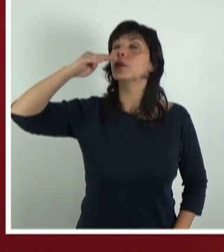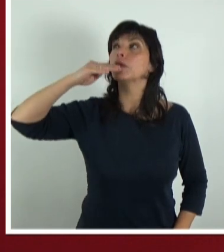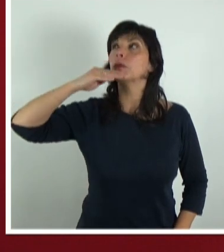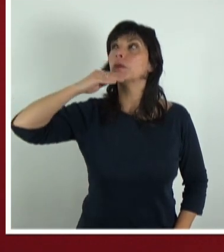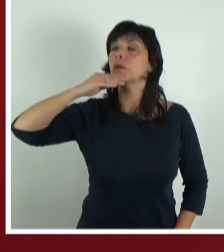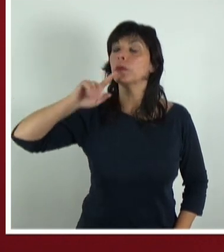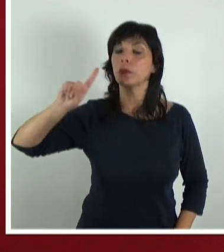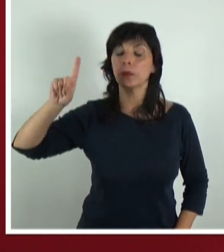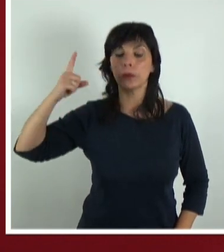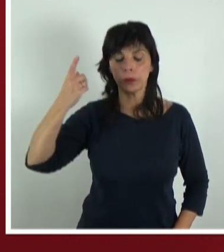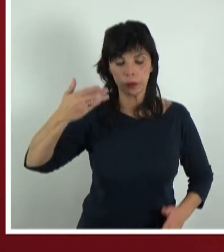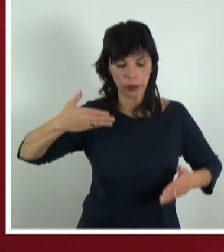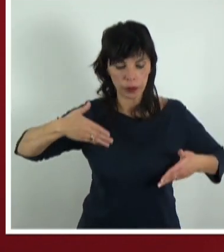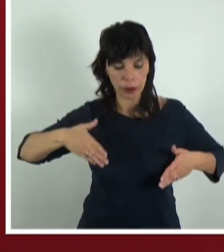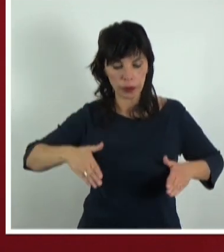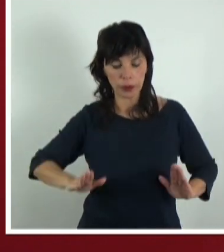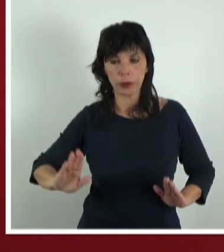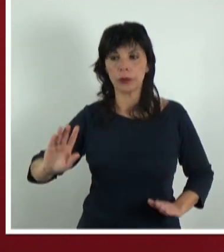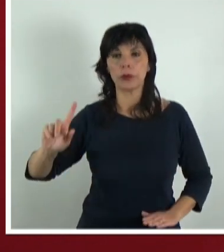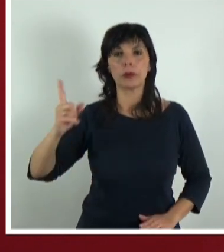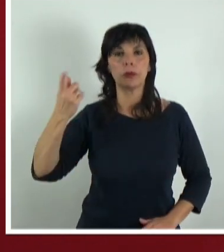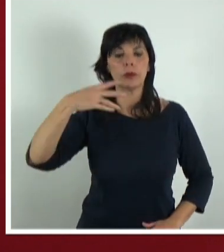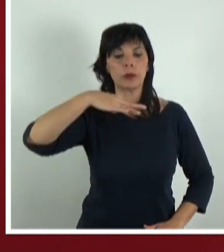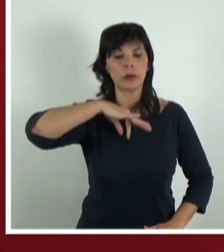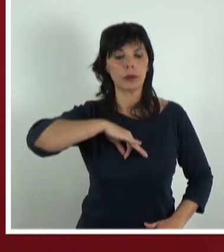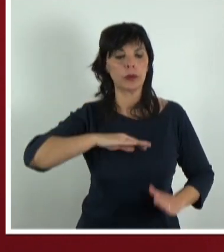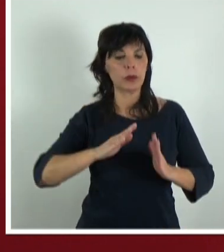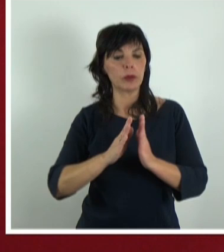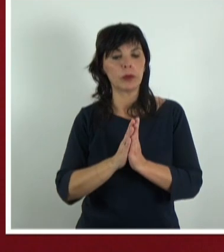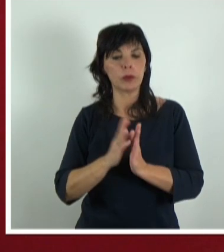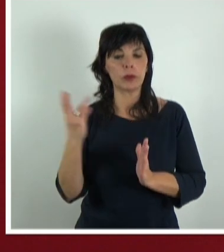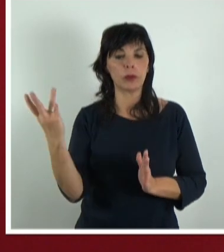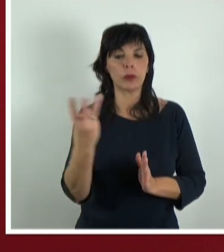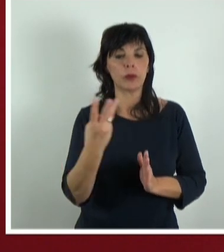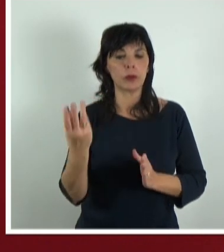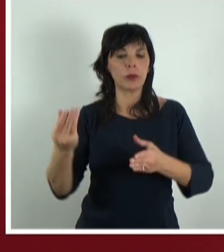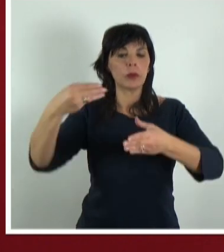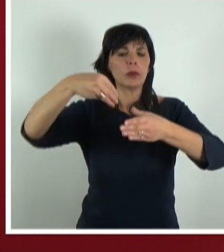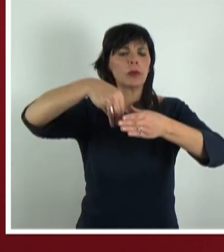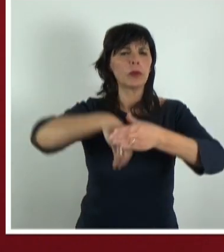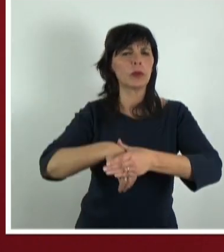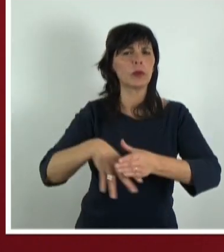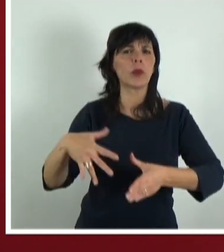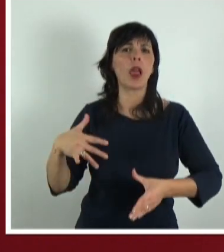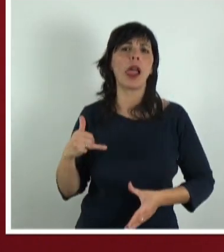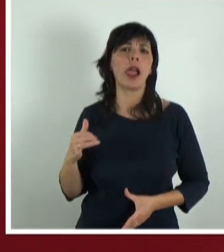Dios el Hijo y Dios el Espíritu Santo está la gracia.